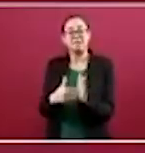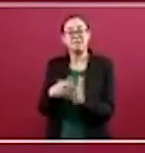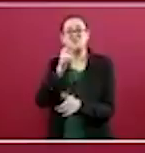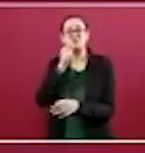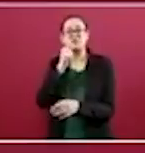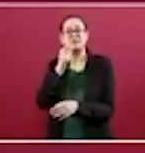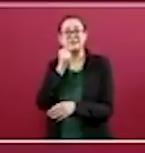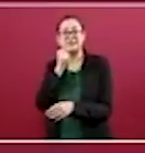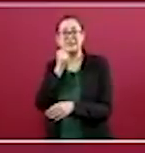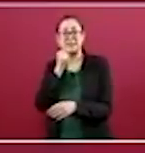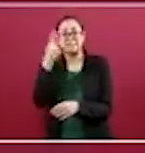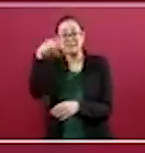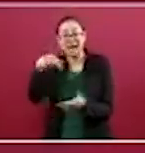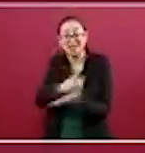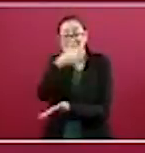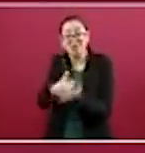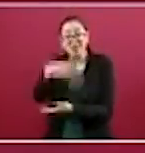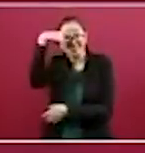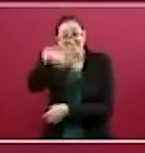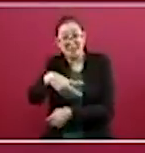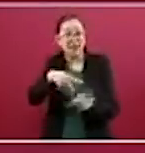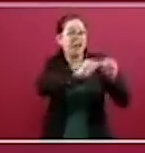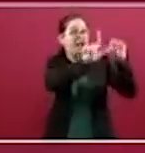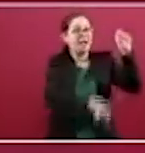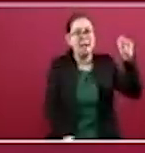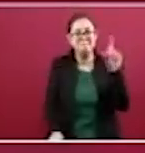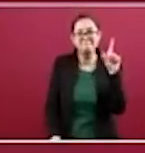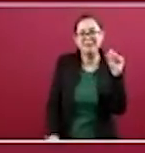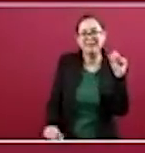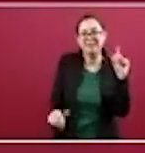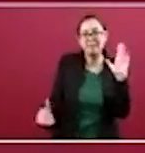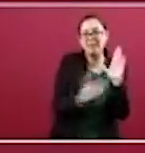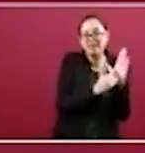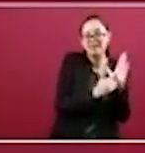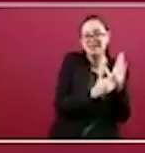20,000 que se tienen para la seguridad pública en todo el país.